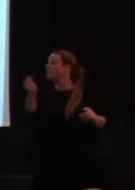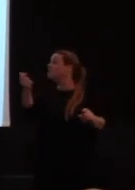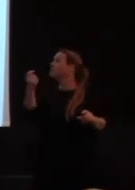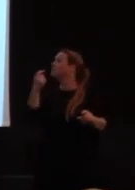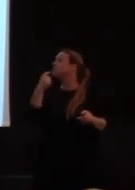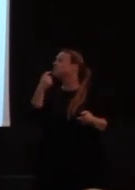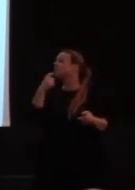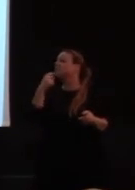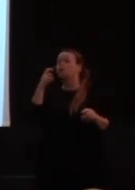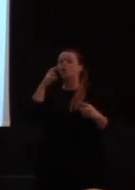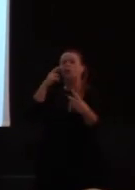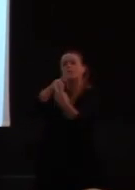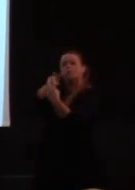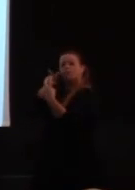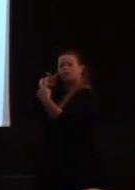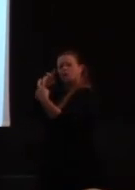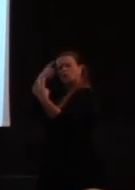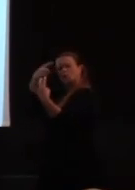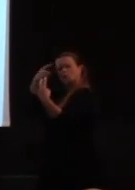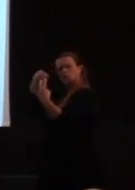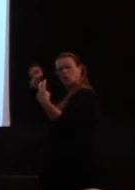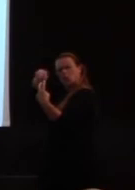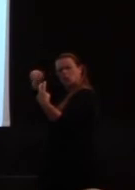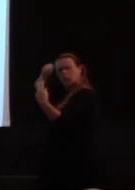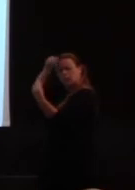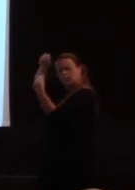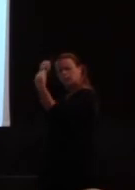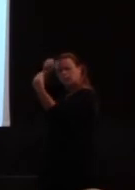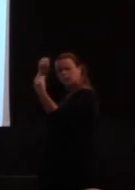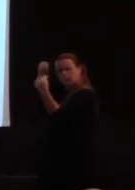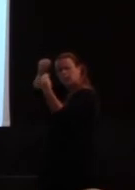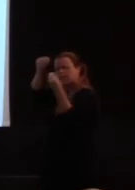cuando miro los ojos, sé lo que estáis pensando.